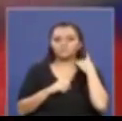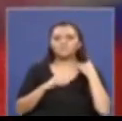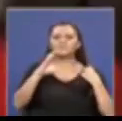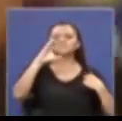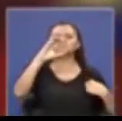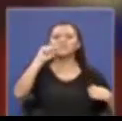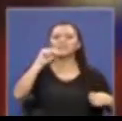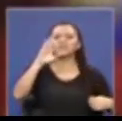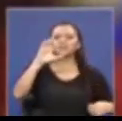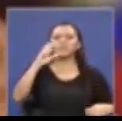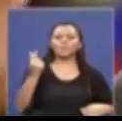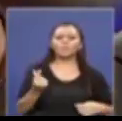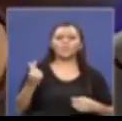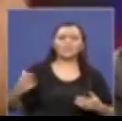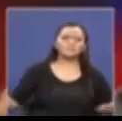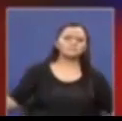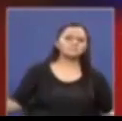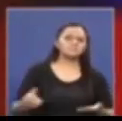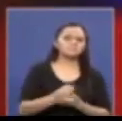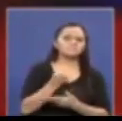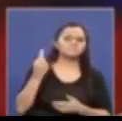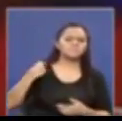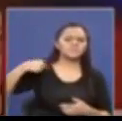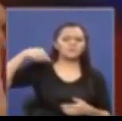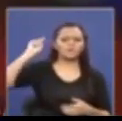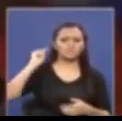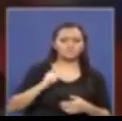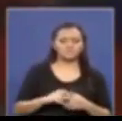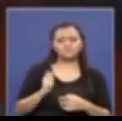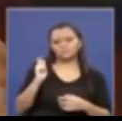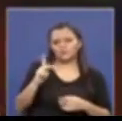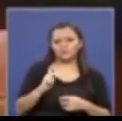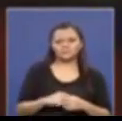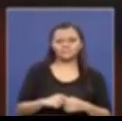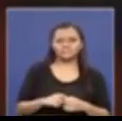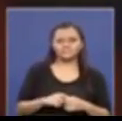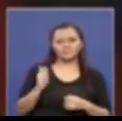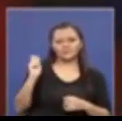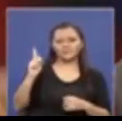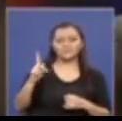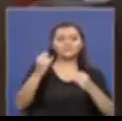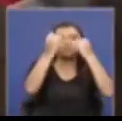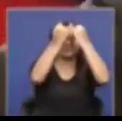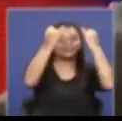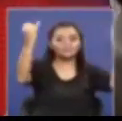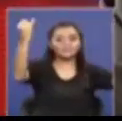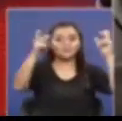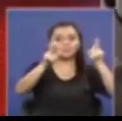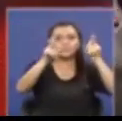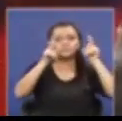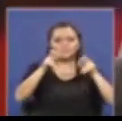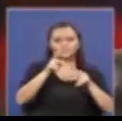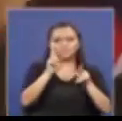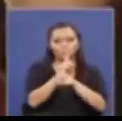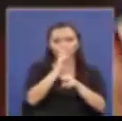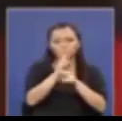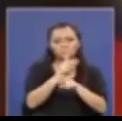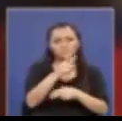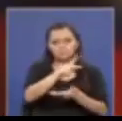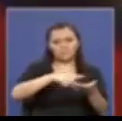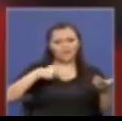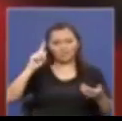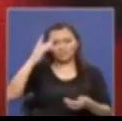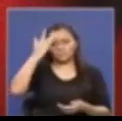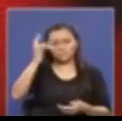¿cuántos millones de utilidades? Claro, y no le cobramos el espectro, y a Claro y a Movistar si le cobramos. Entonces, hay que cobrarle el espectro a CNT.